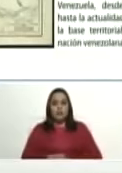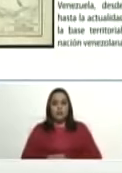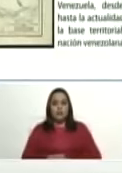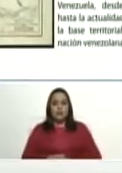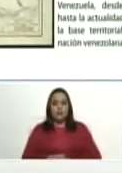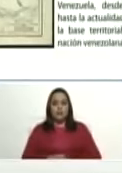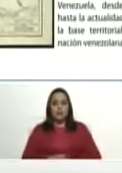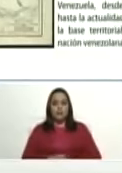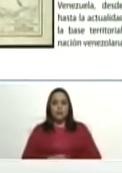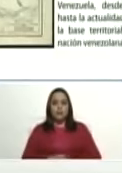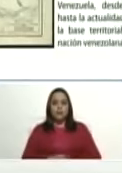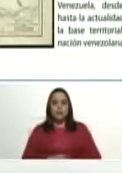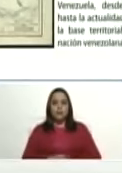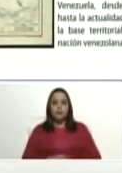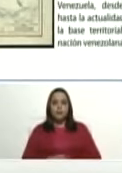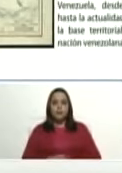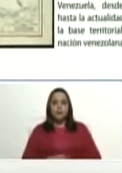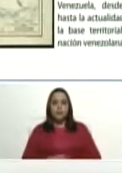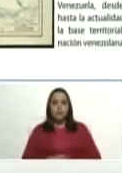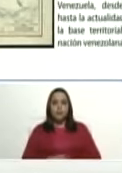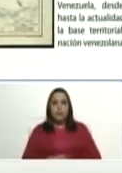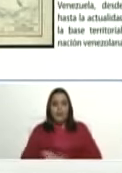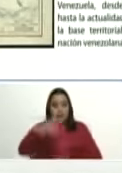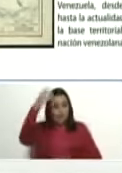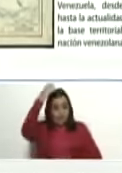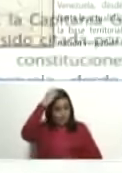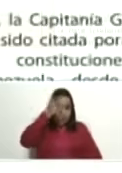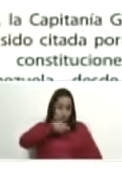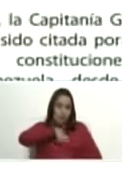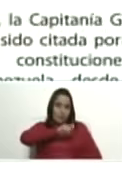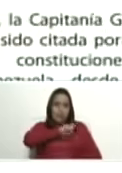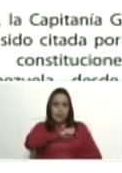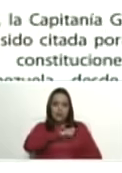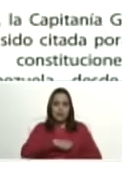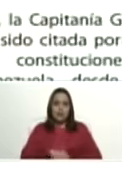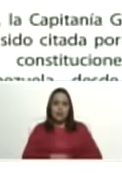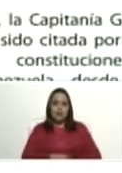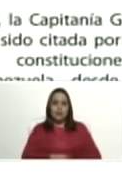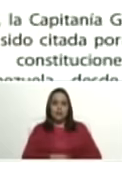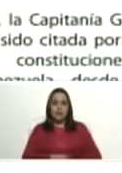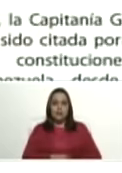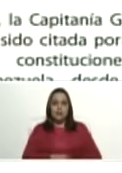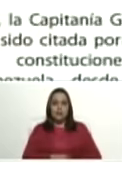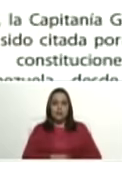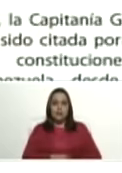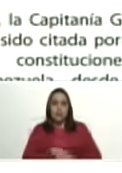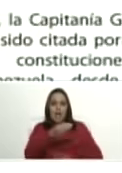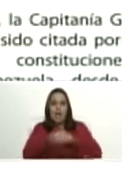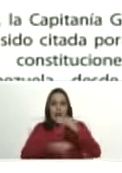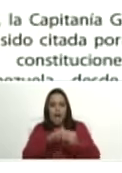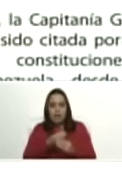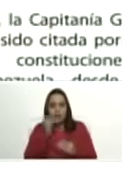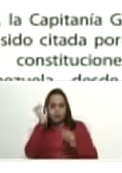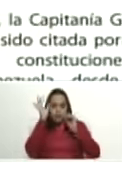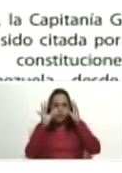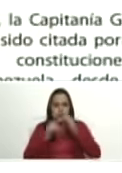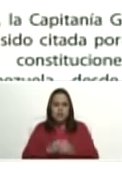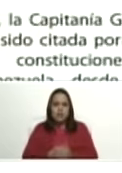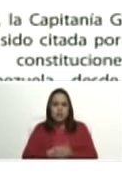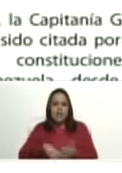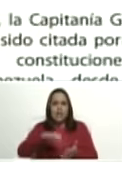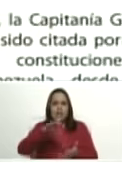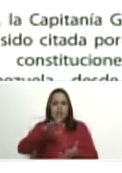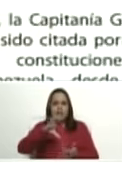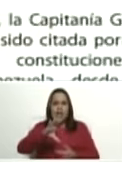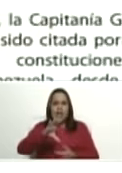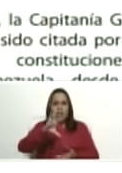donde el Reino de España decreta la creación de la